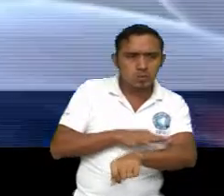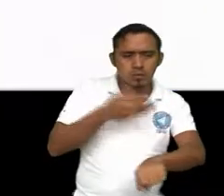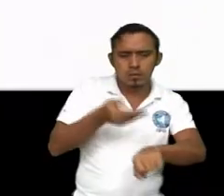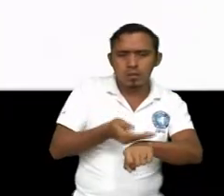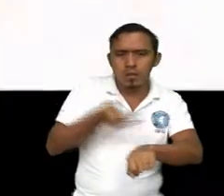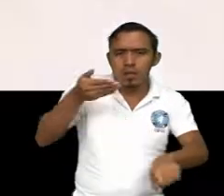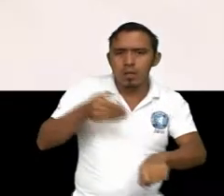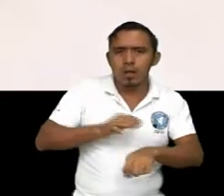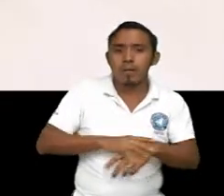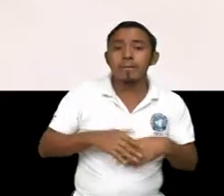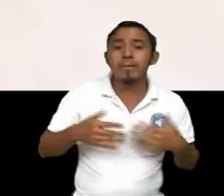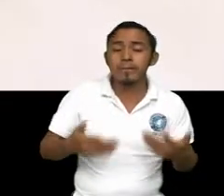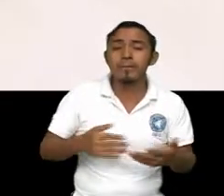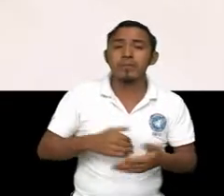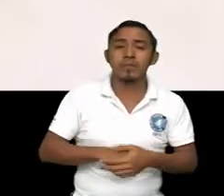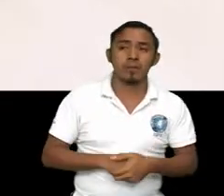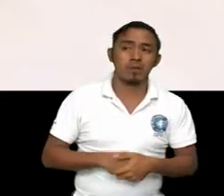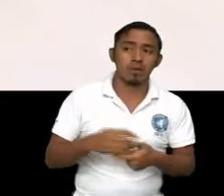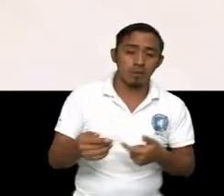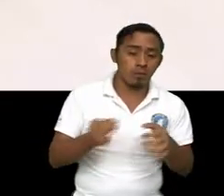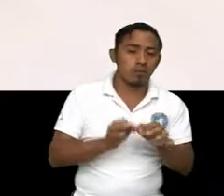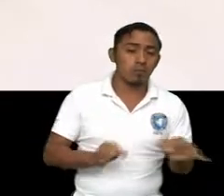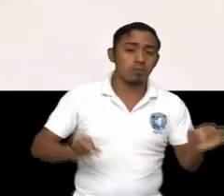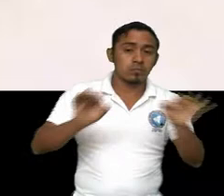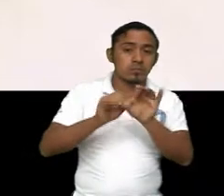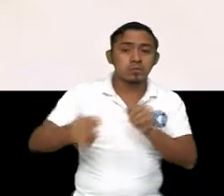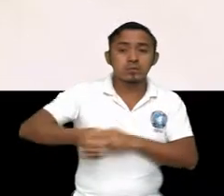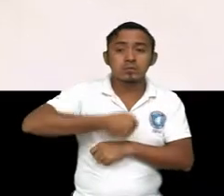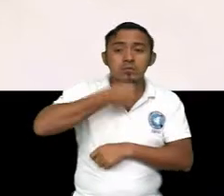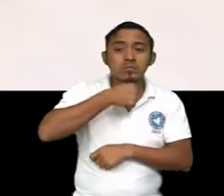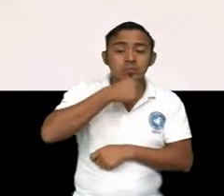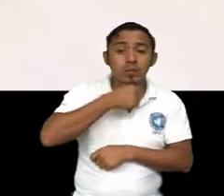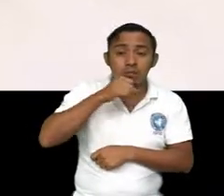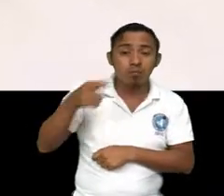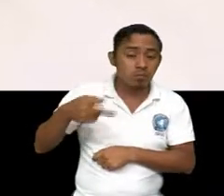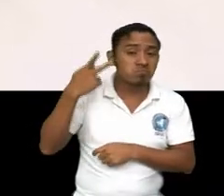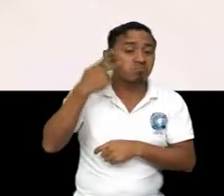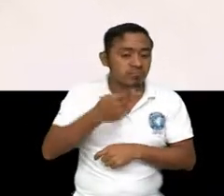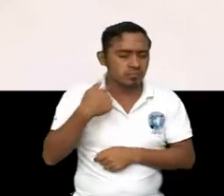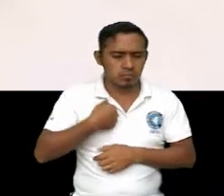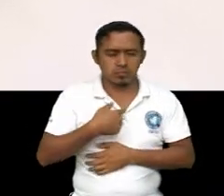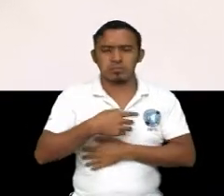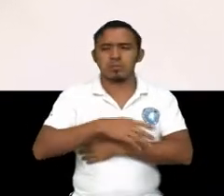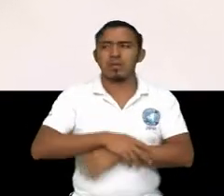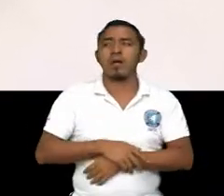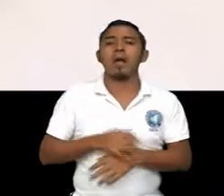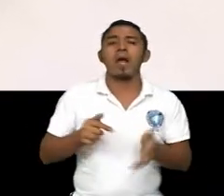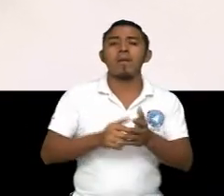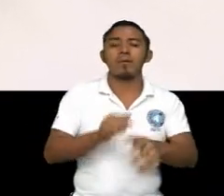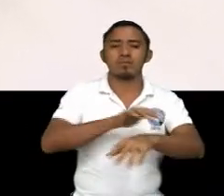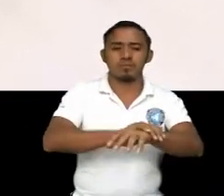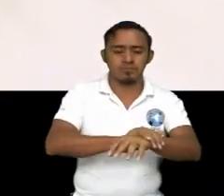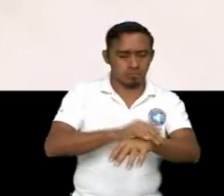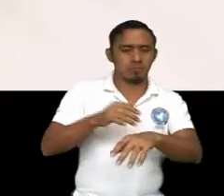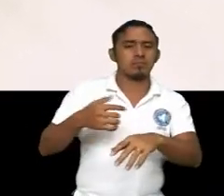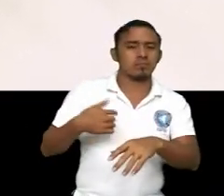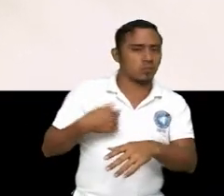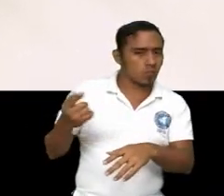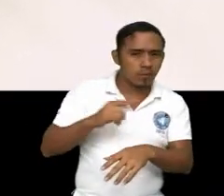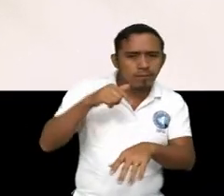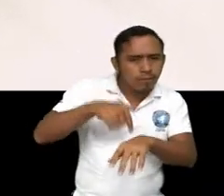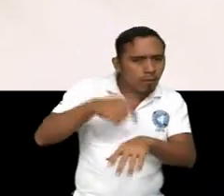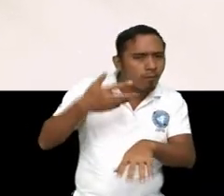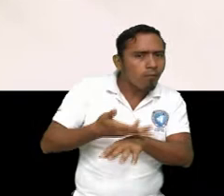eso es muy importante y pareciera mentira que los abuelos se fijaban mucho en eso con sólo poner la mano yo ya sentía esto no me parece